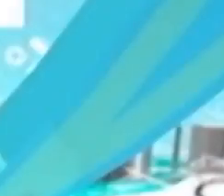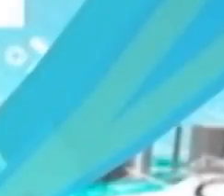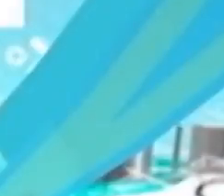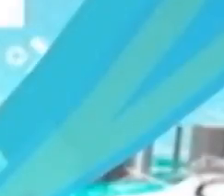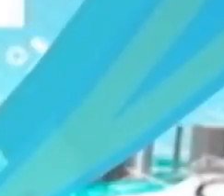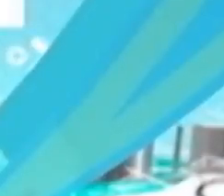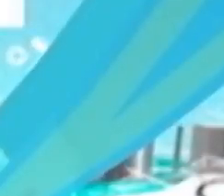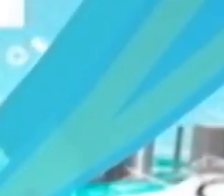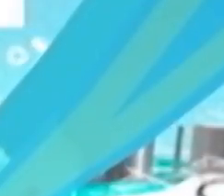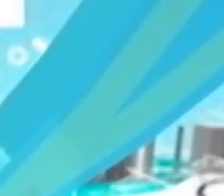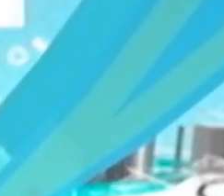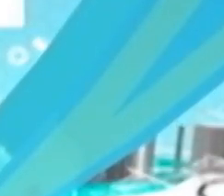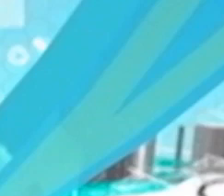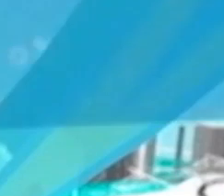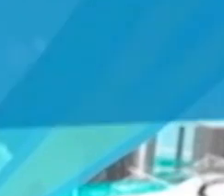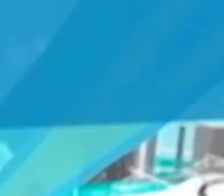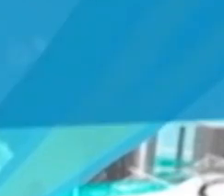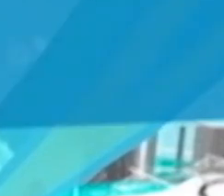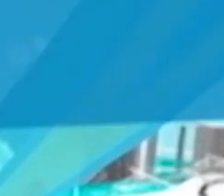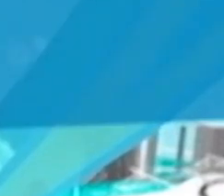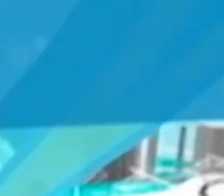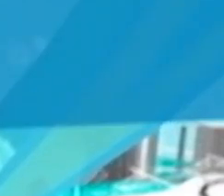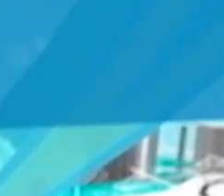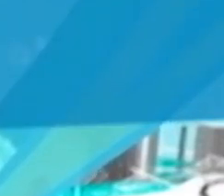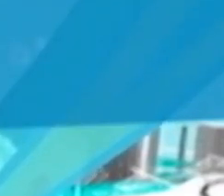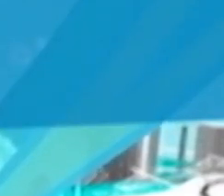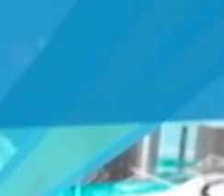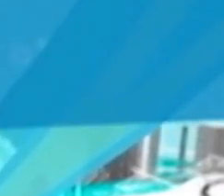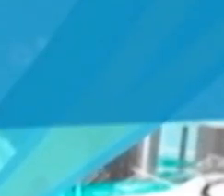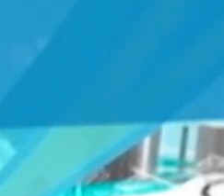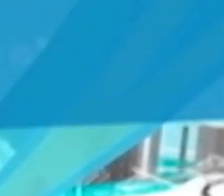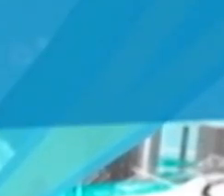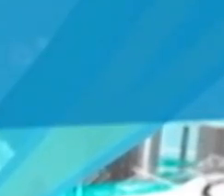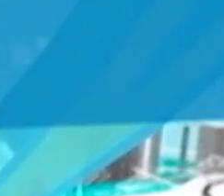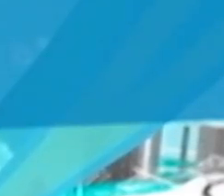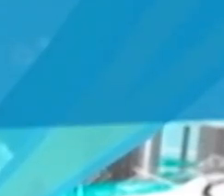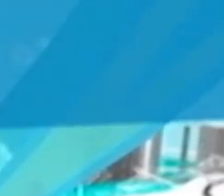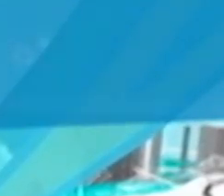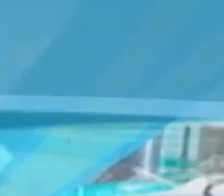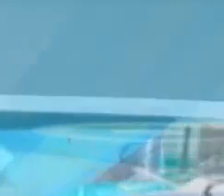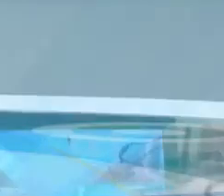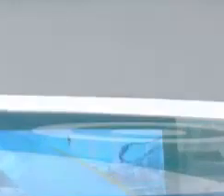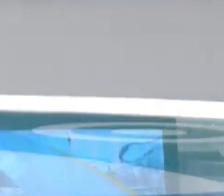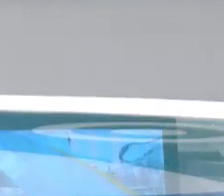El ICT le presentó la sección Animales en Libertad.